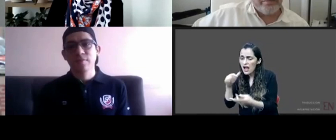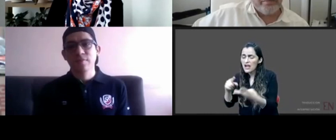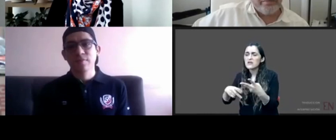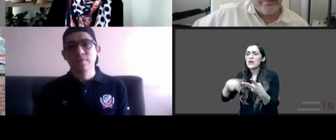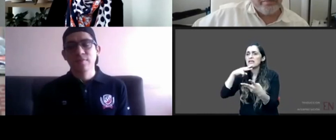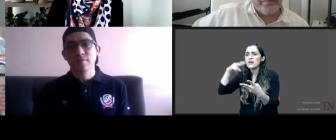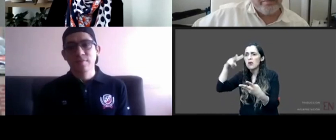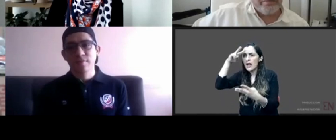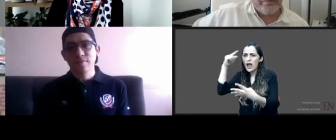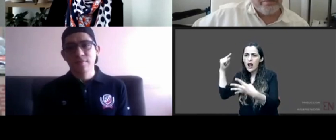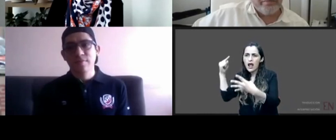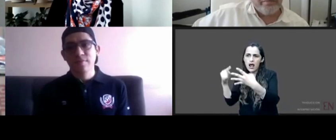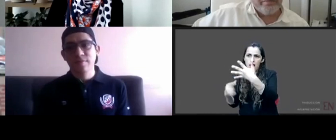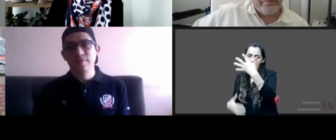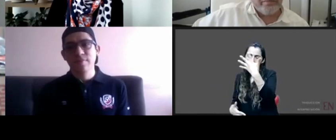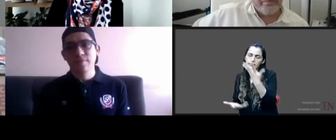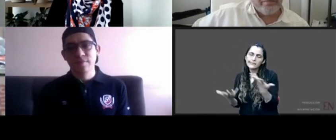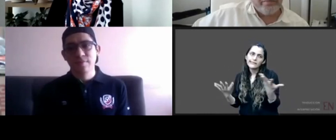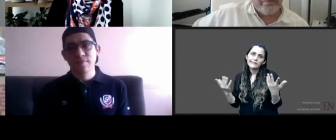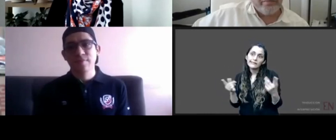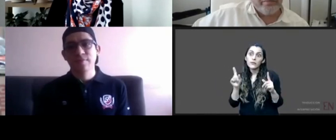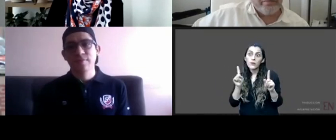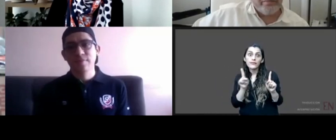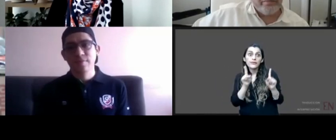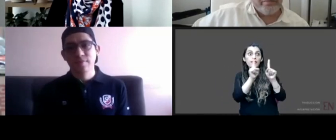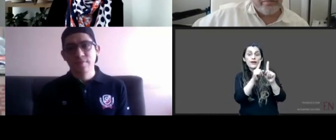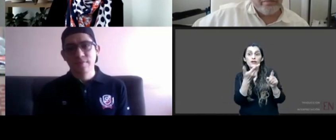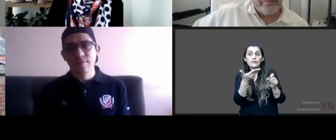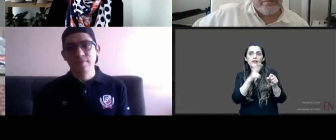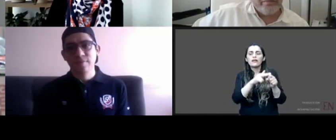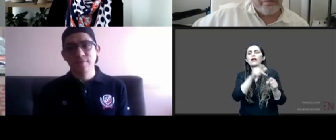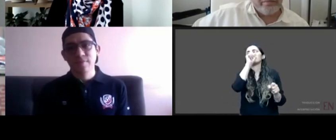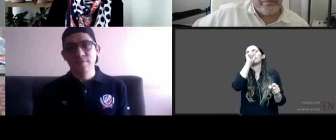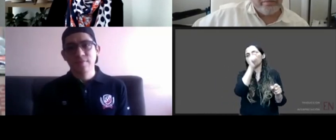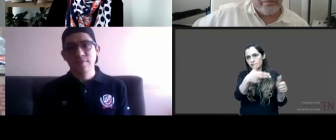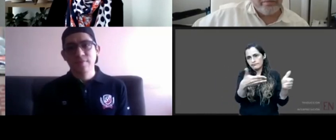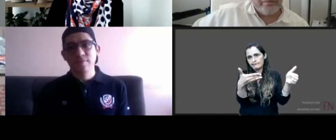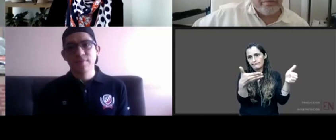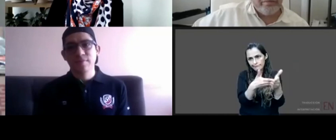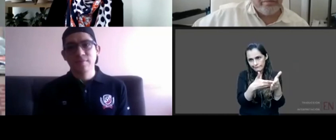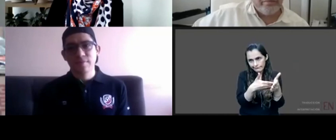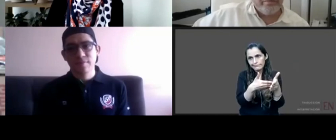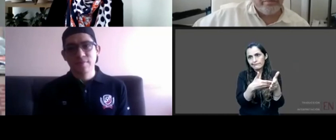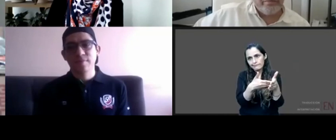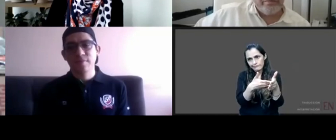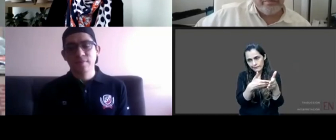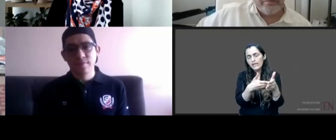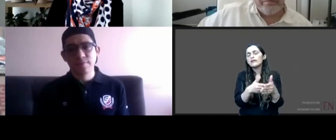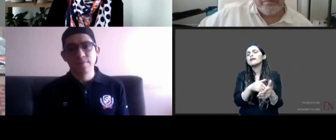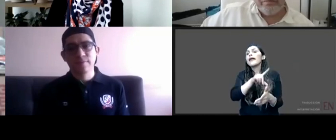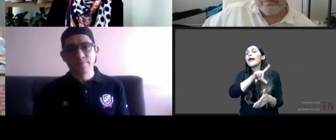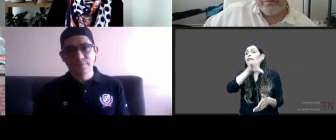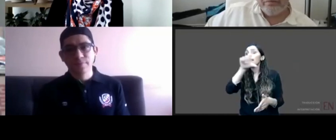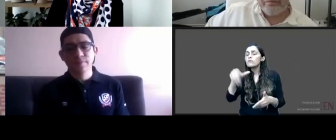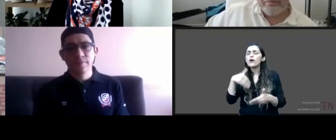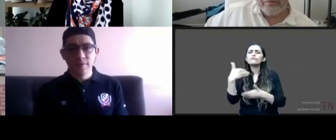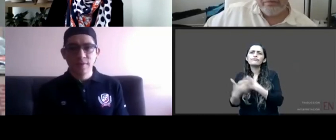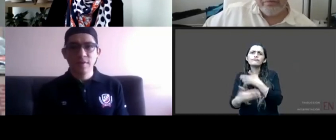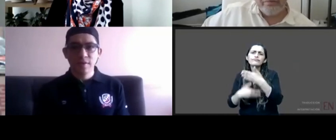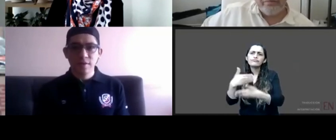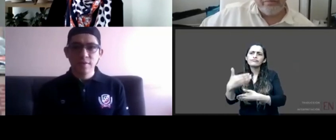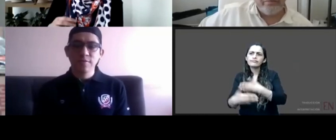Entonces, desde ahí otra barrera más. Después, tuve la oportunidad ya de